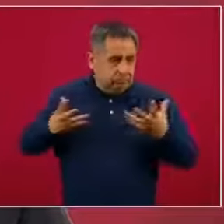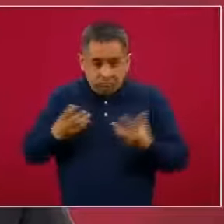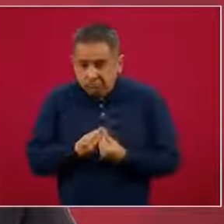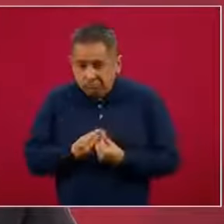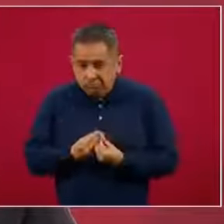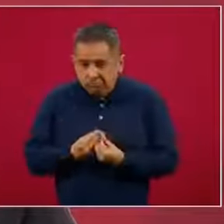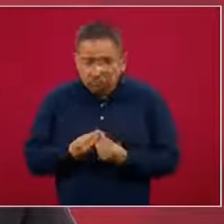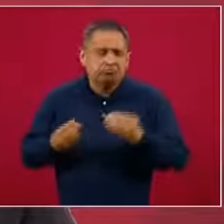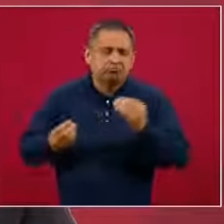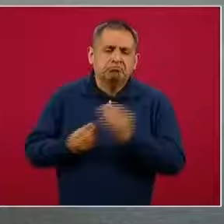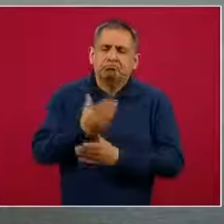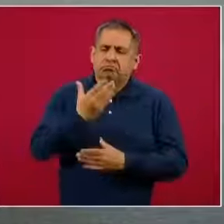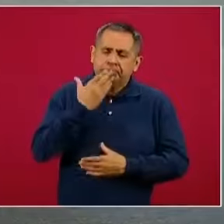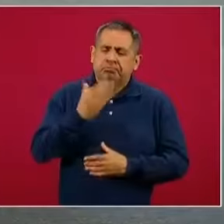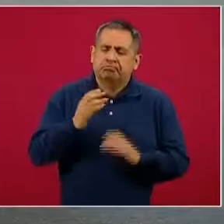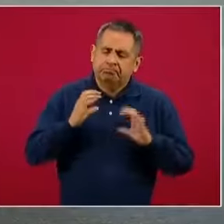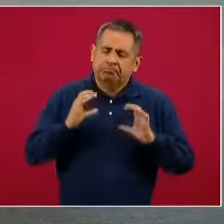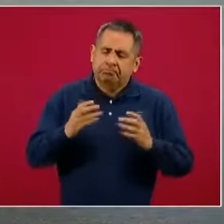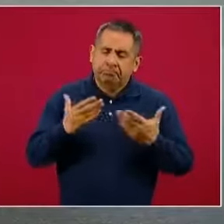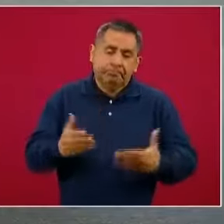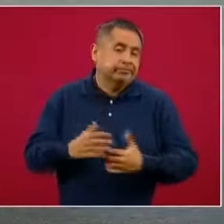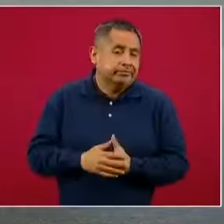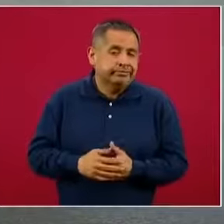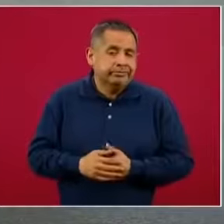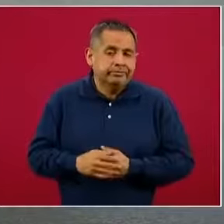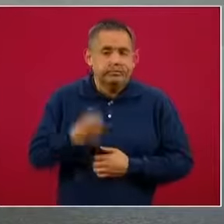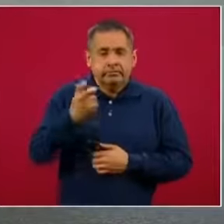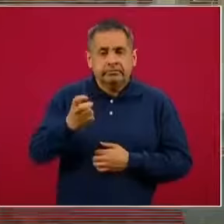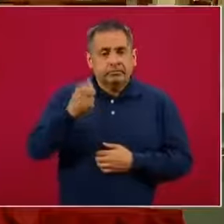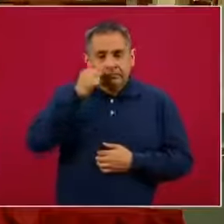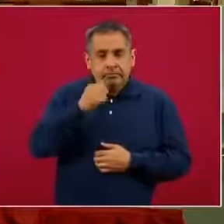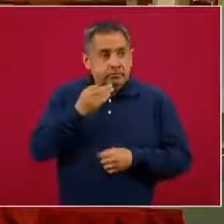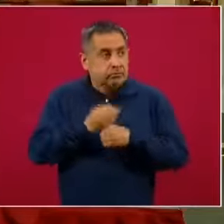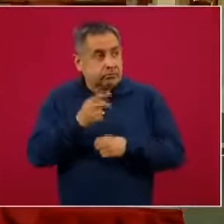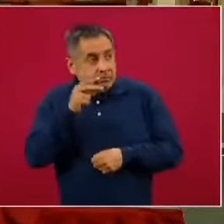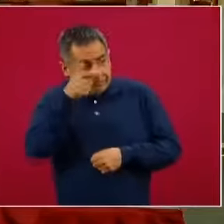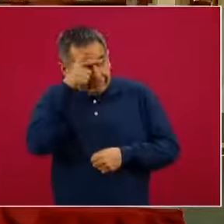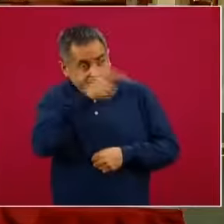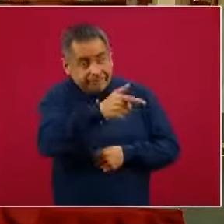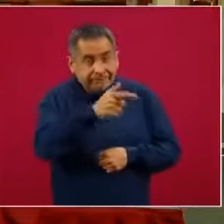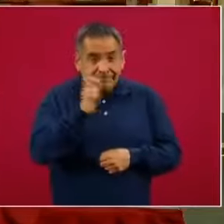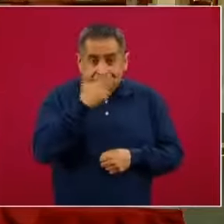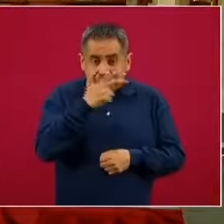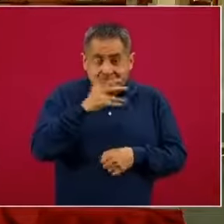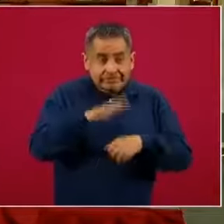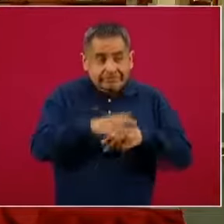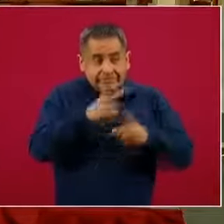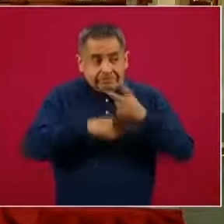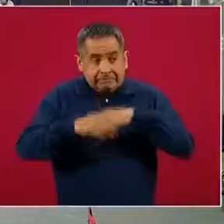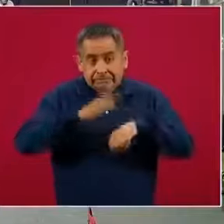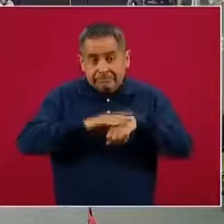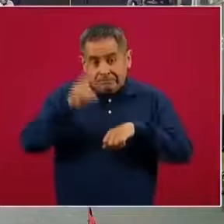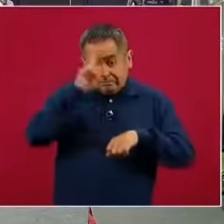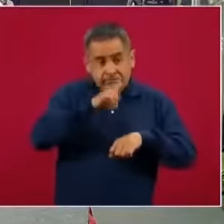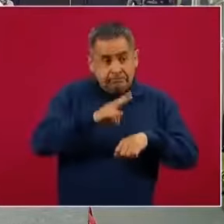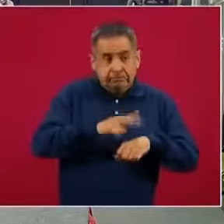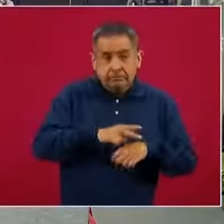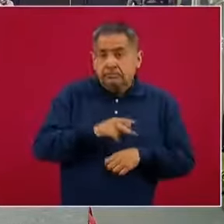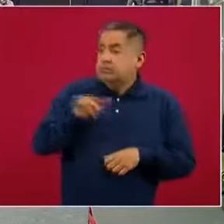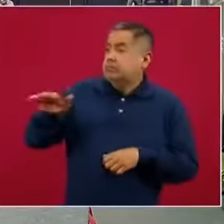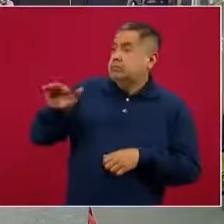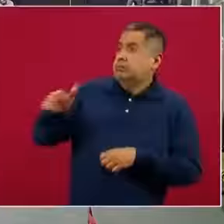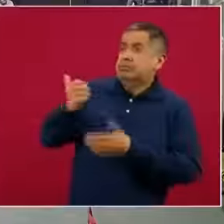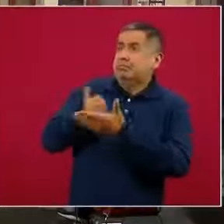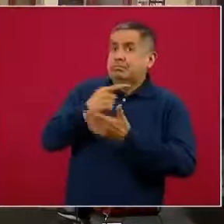logramos. Entonces, en este sentido, actuamos inmediatamente en cuanto se detectó el problema, en cuanto el Estado solicitó también el